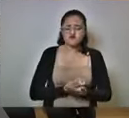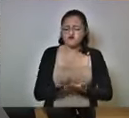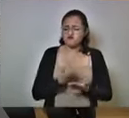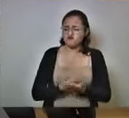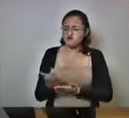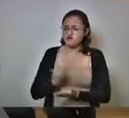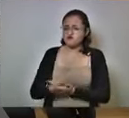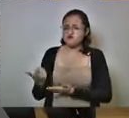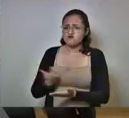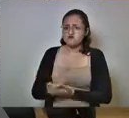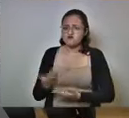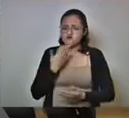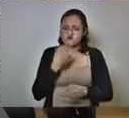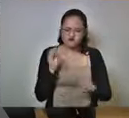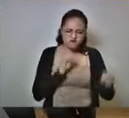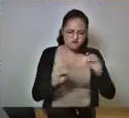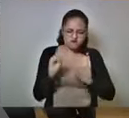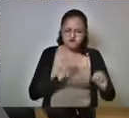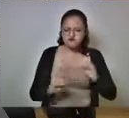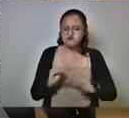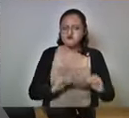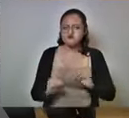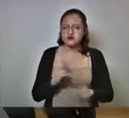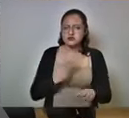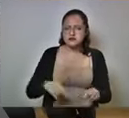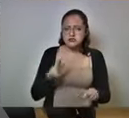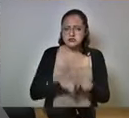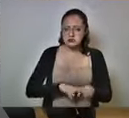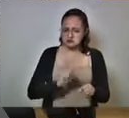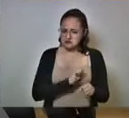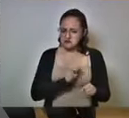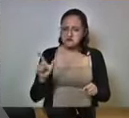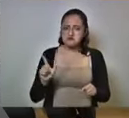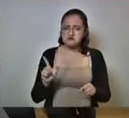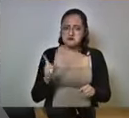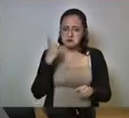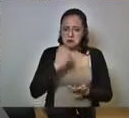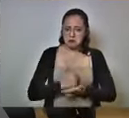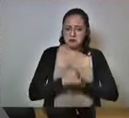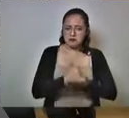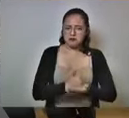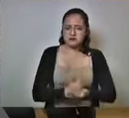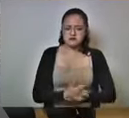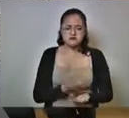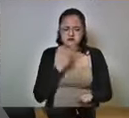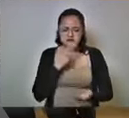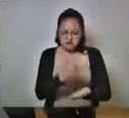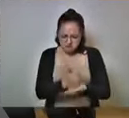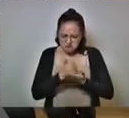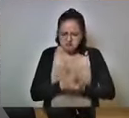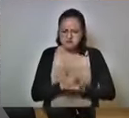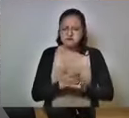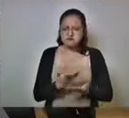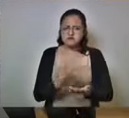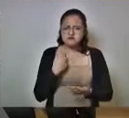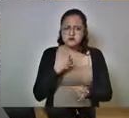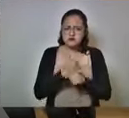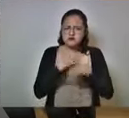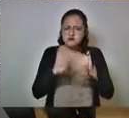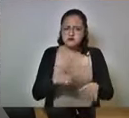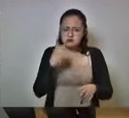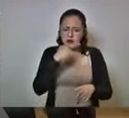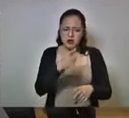apuradamente dotándolo de infraestructura médica, pero nos sirve cualquier dato. Haznos llegar, le digo a